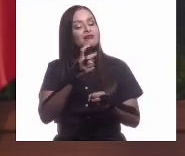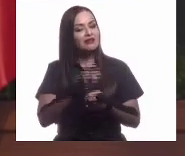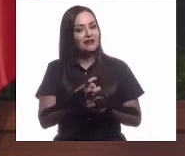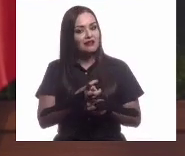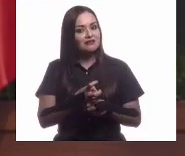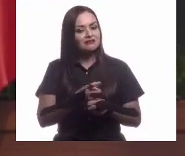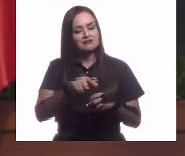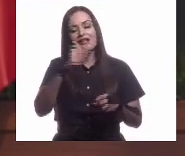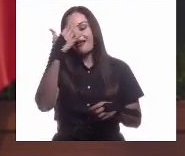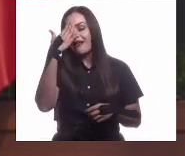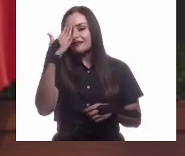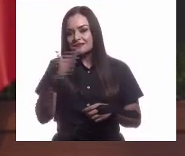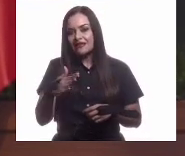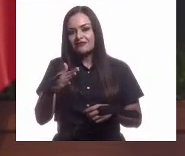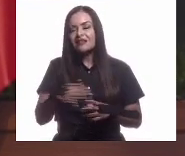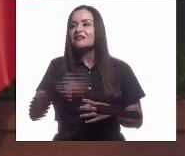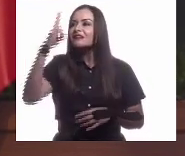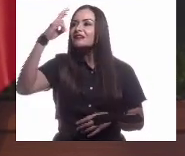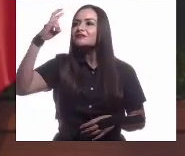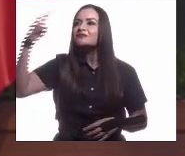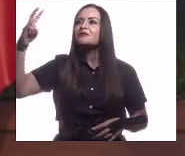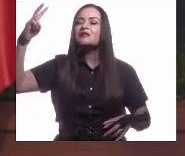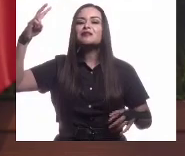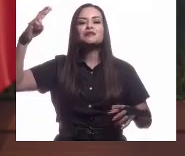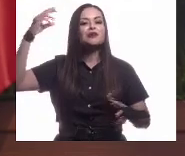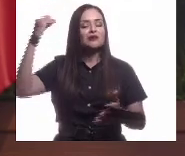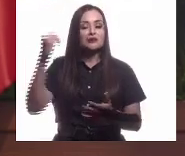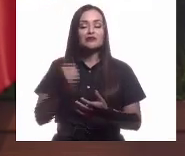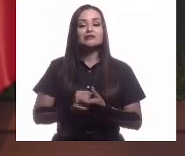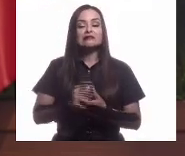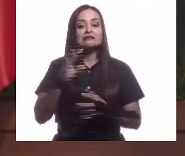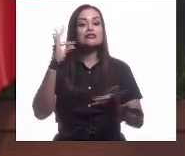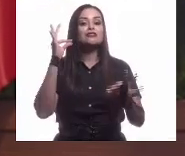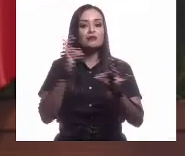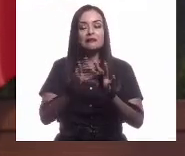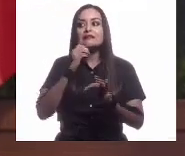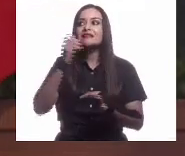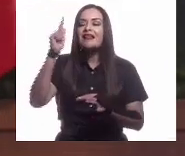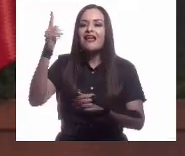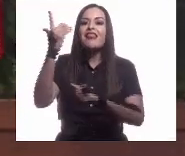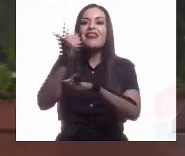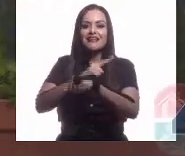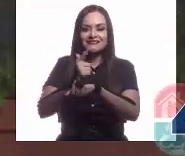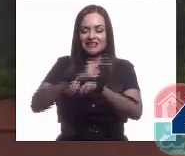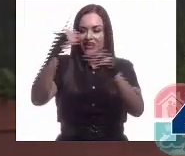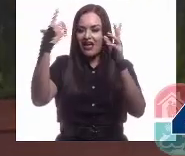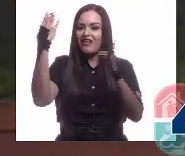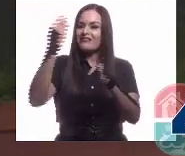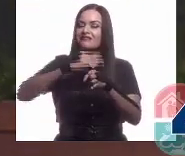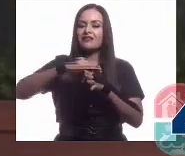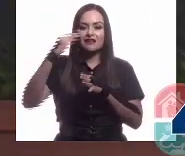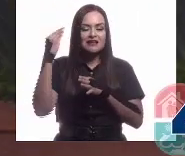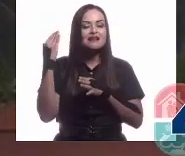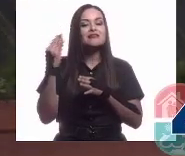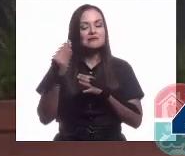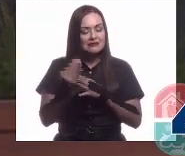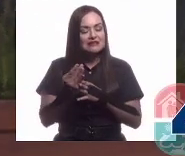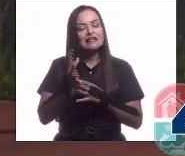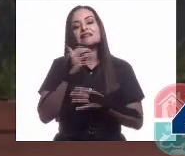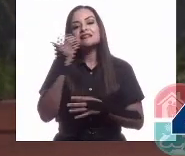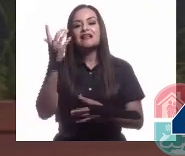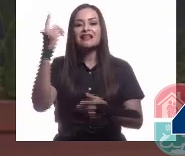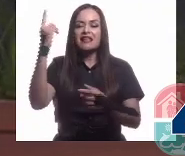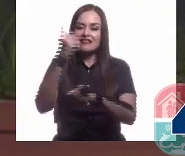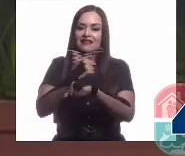sabe que va a cumplir su sueño porque quiere terminar una licenciatura y sabe también que va a contar siempre,